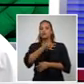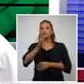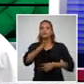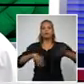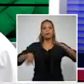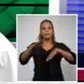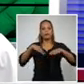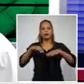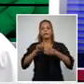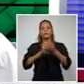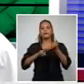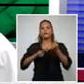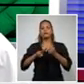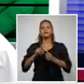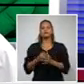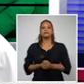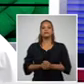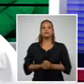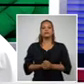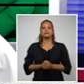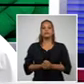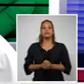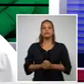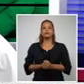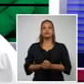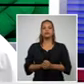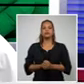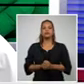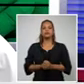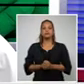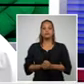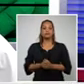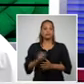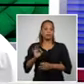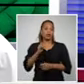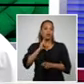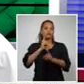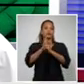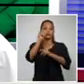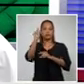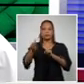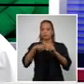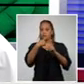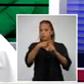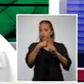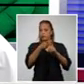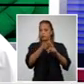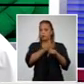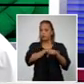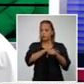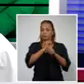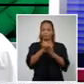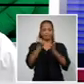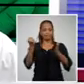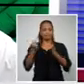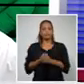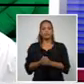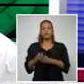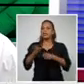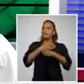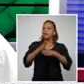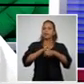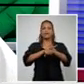Mara, contacto de un caso positivo ya diagnosticado, que tenía un grupo de